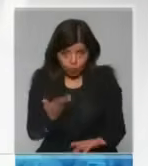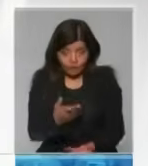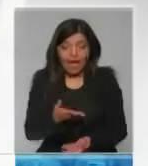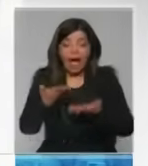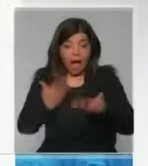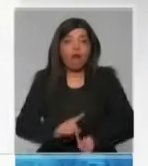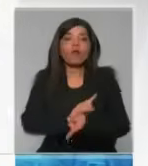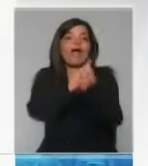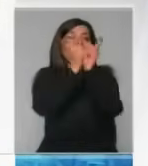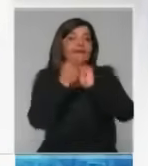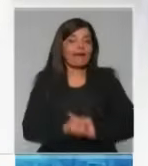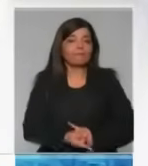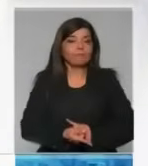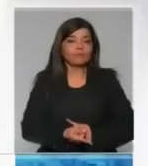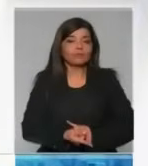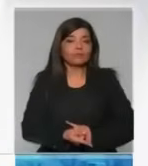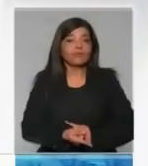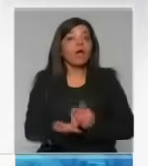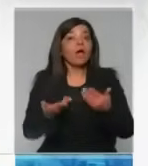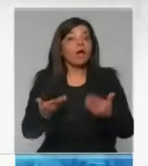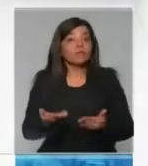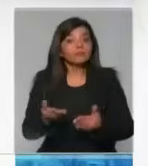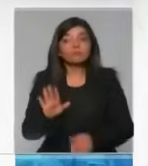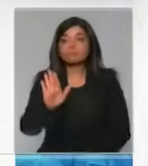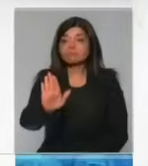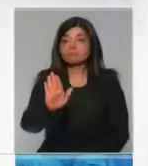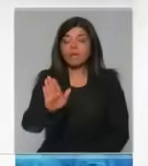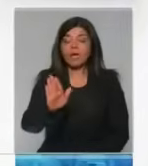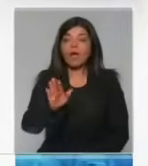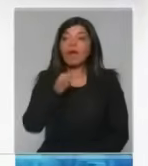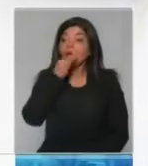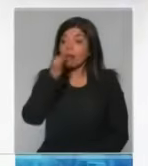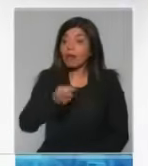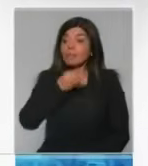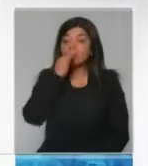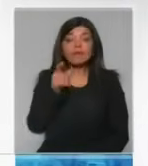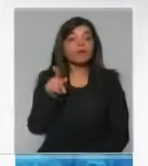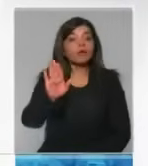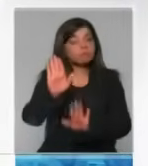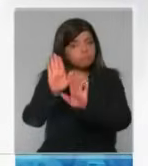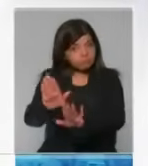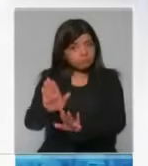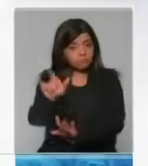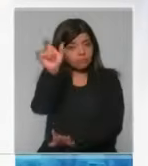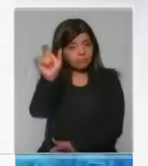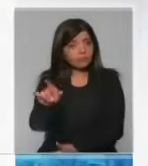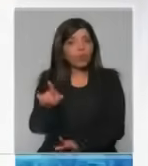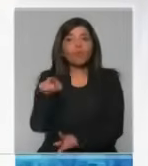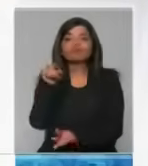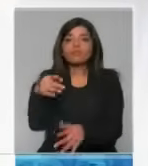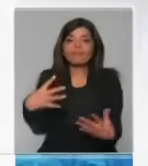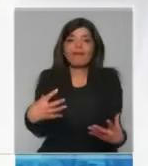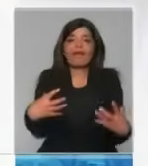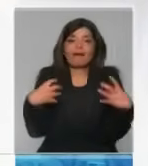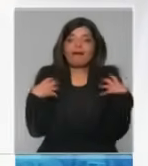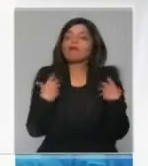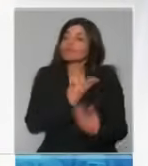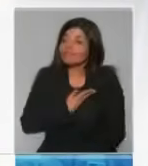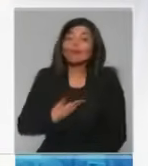de mando. Le han dicho al dirigente Keir Starmer de los laboristas, señor, hágase cargo del gobierno